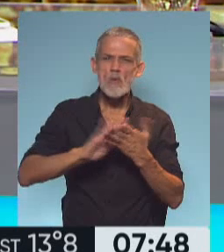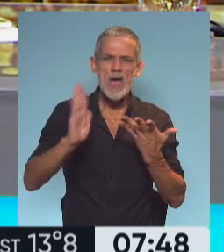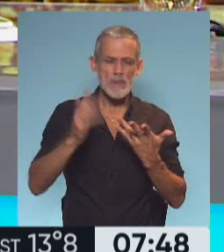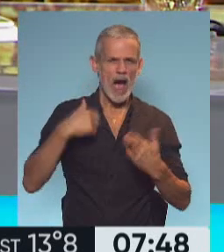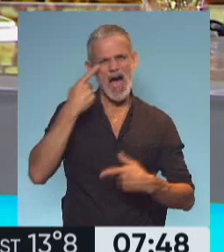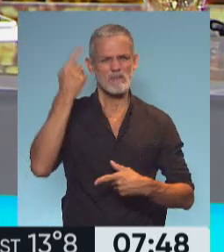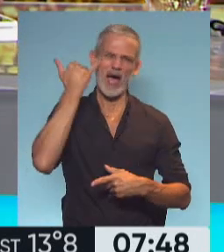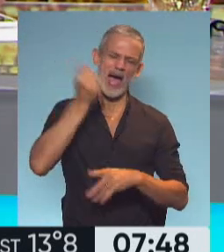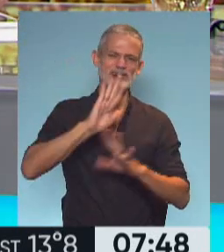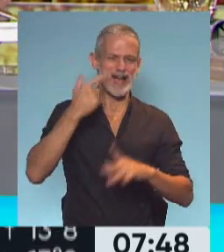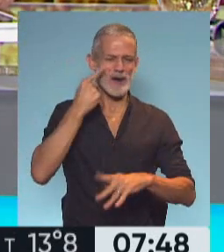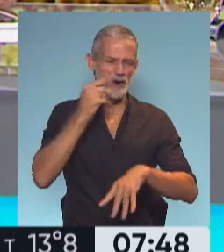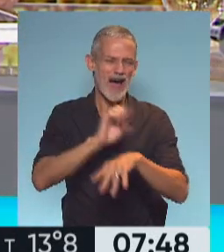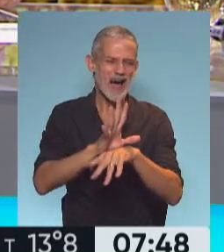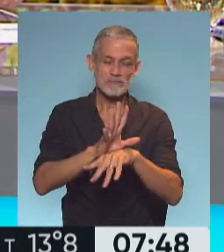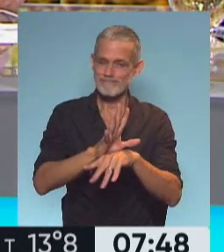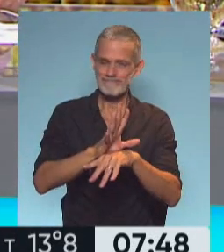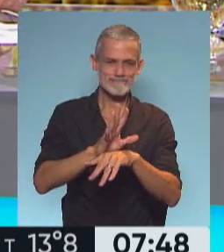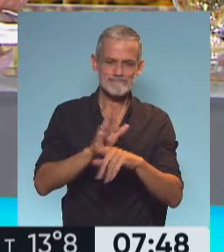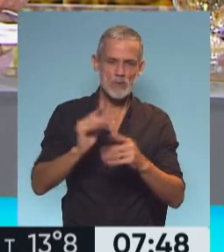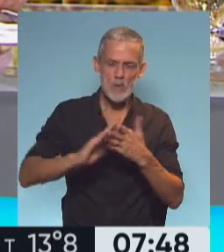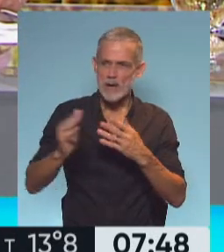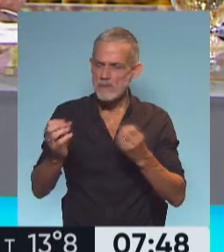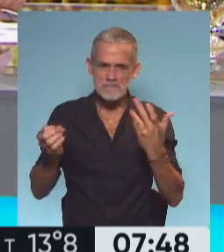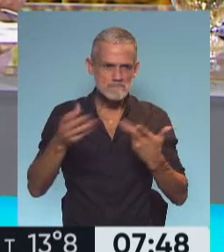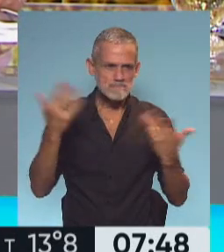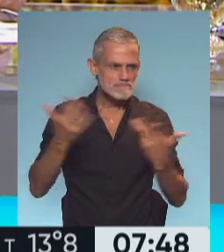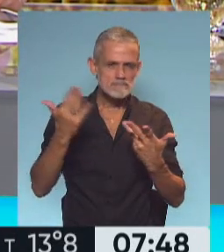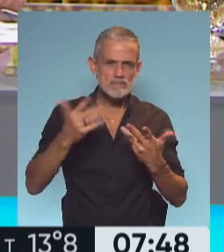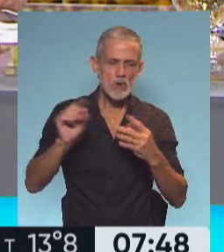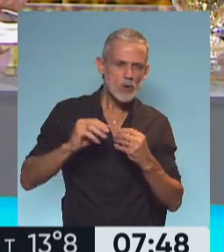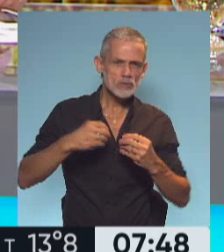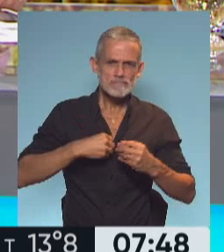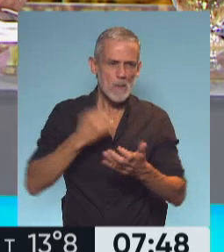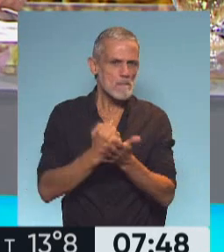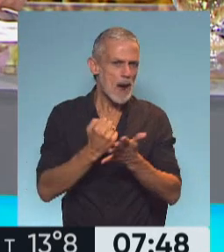conocerla, pero todo el tiempo aparecen situaciones nuevas, secuelas nuevas,